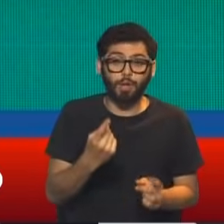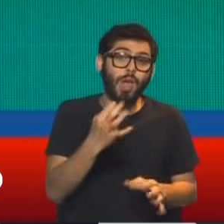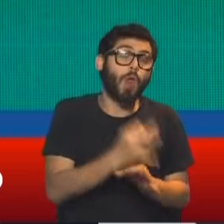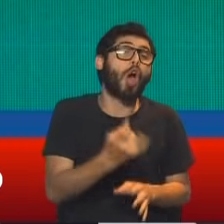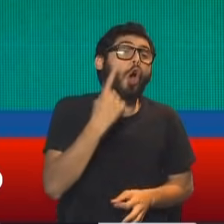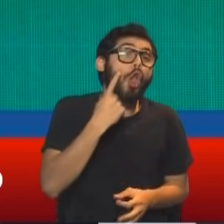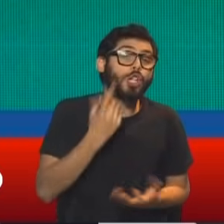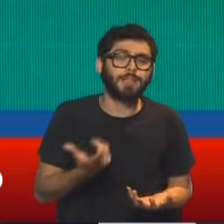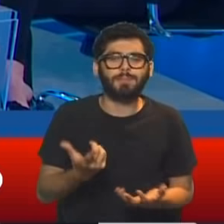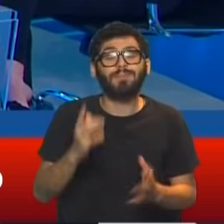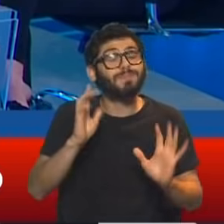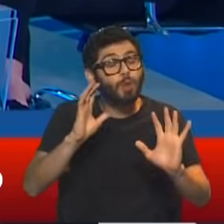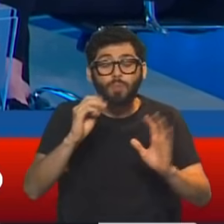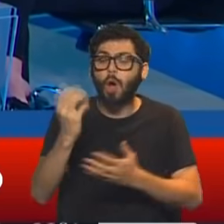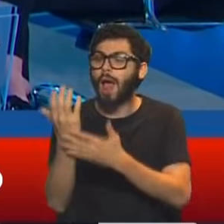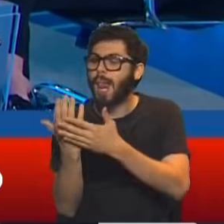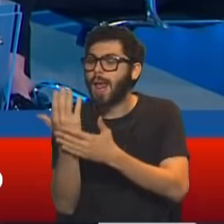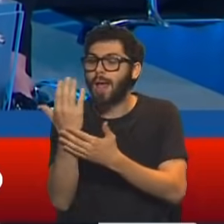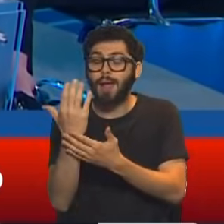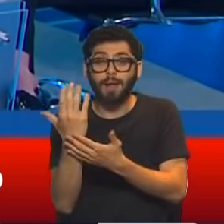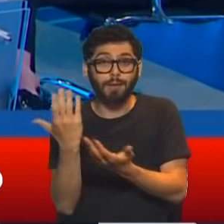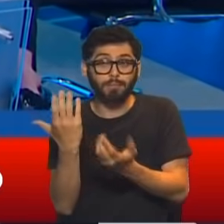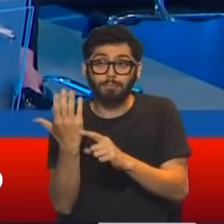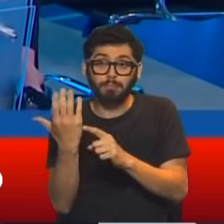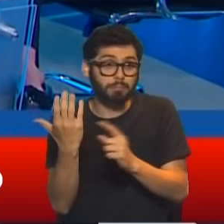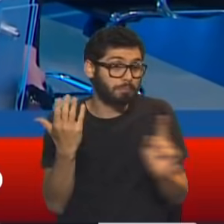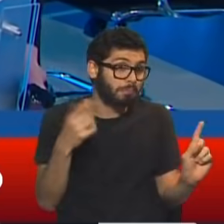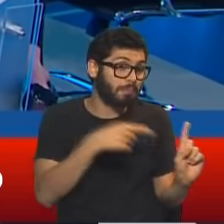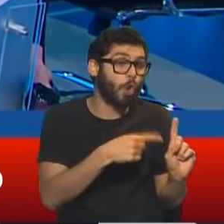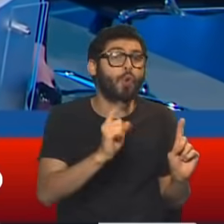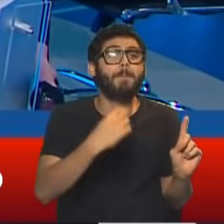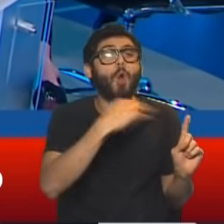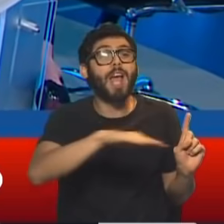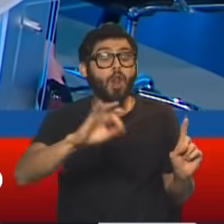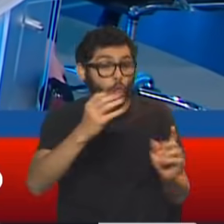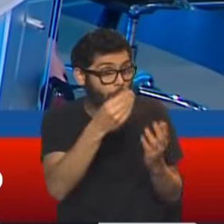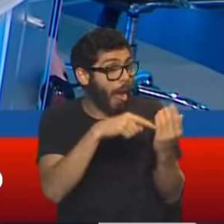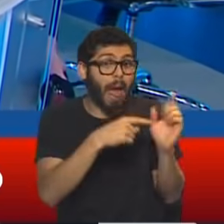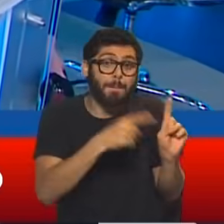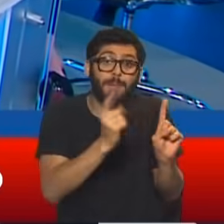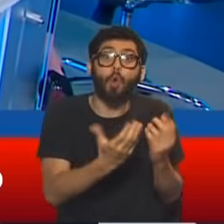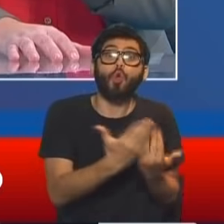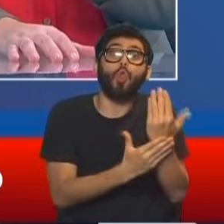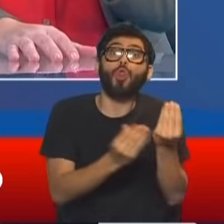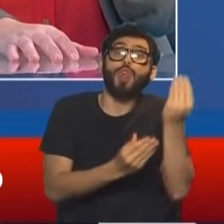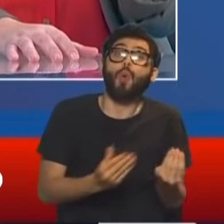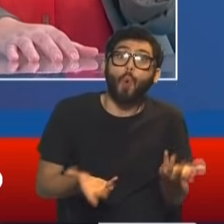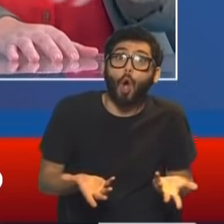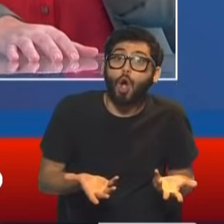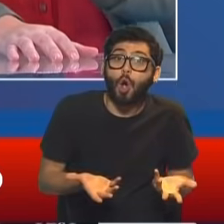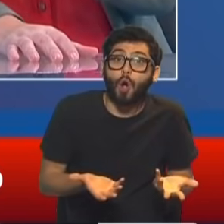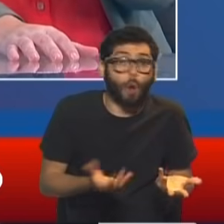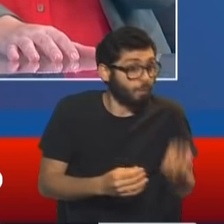colegio, pero tiene que ver con lo que él había publicado en las redes sociales, no con que vayan las hijas, sino con un dibujito que publicó él. De todas maneras, tampoco viene a caso